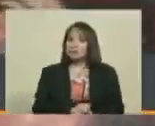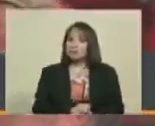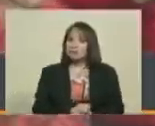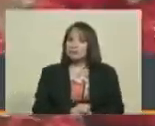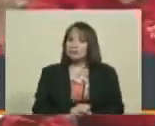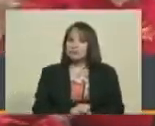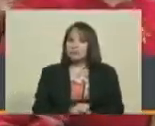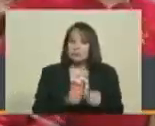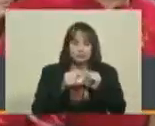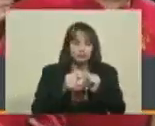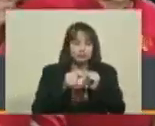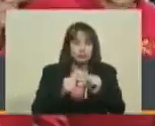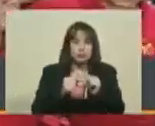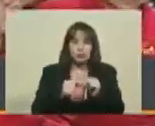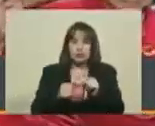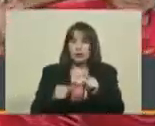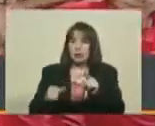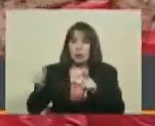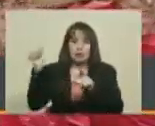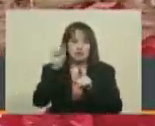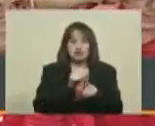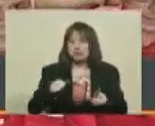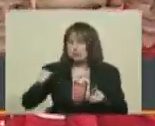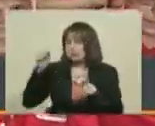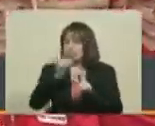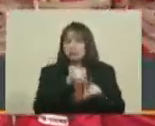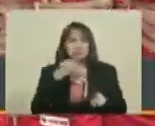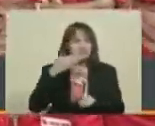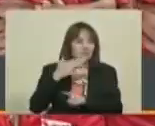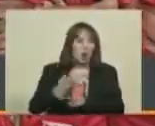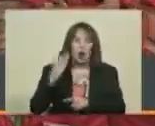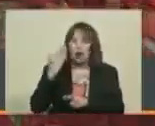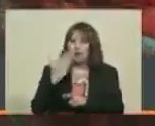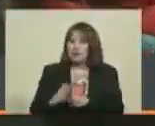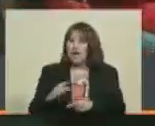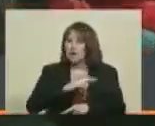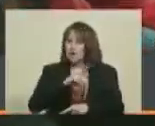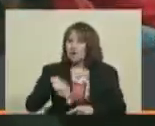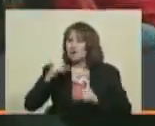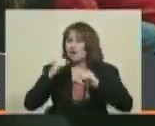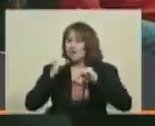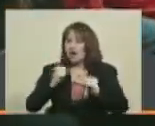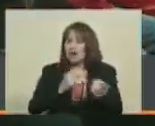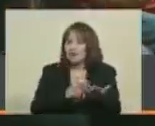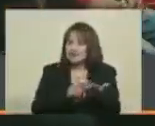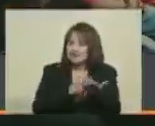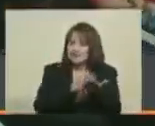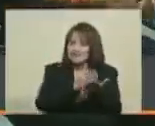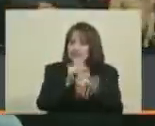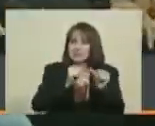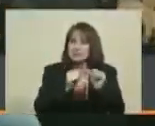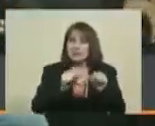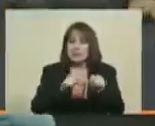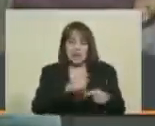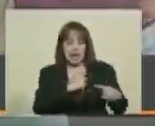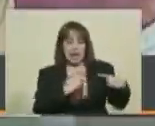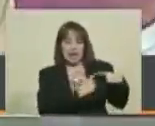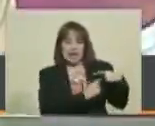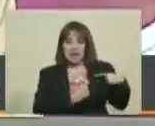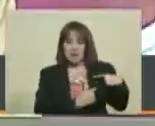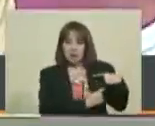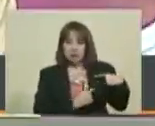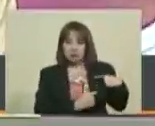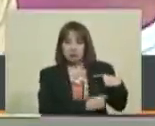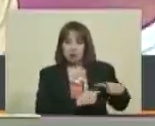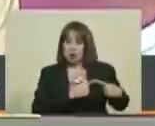perseverantemente a las condiciones más adversas y de ir, camaradas, anótenlo en su corazón, y